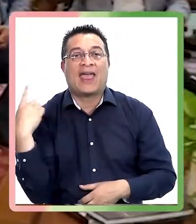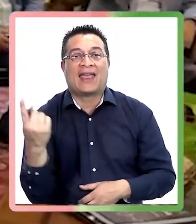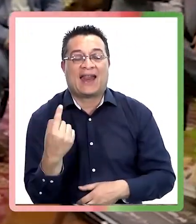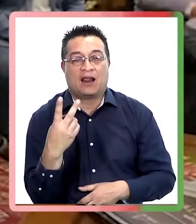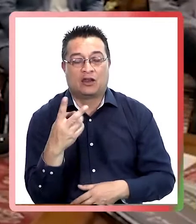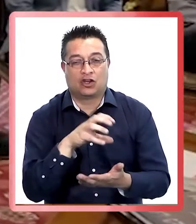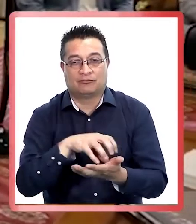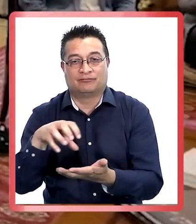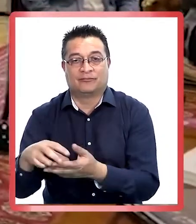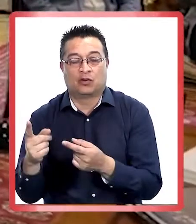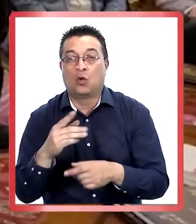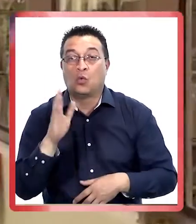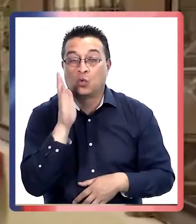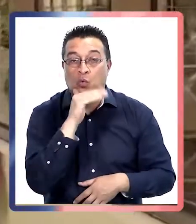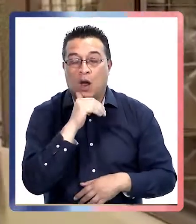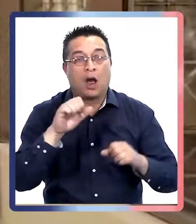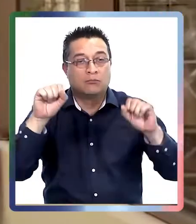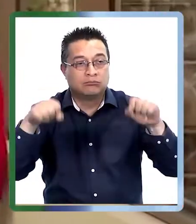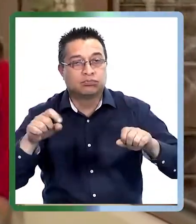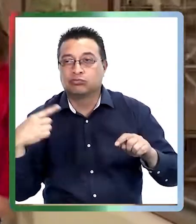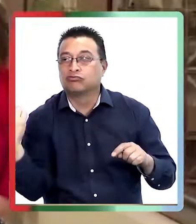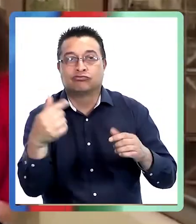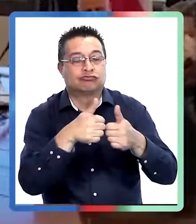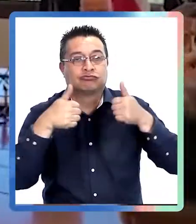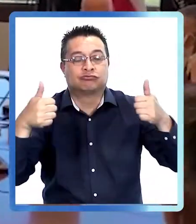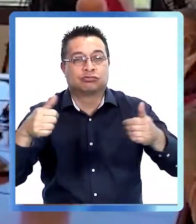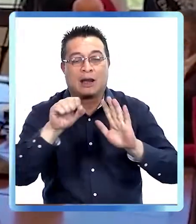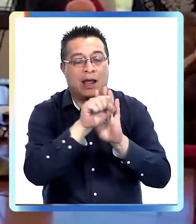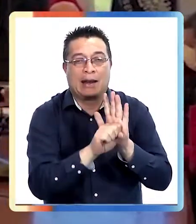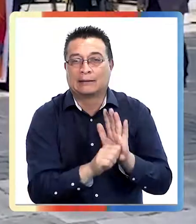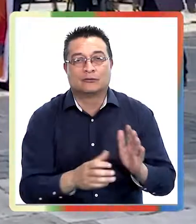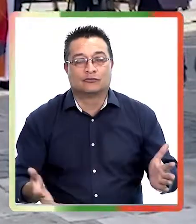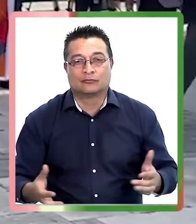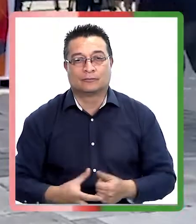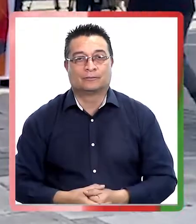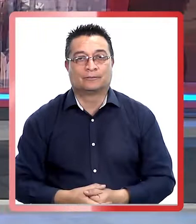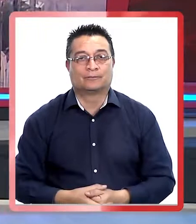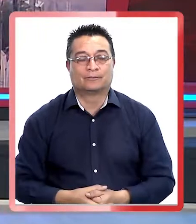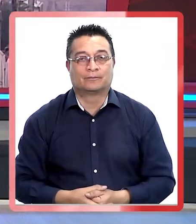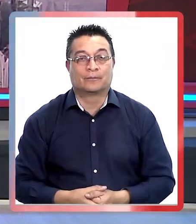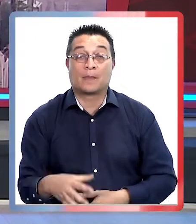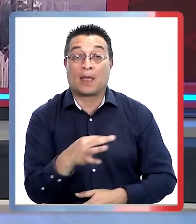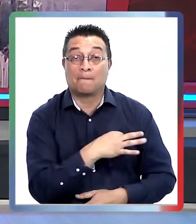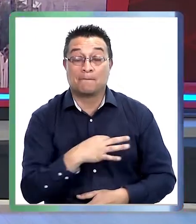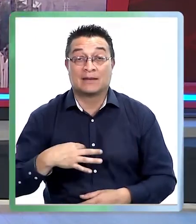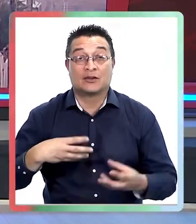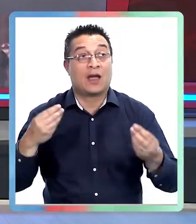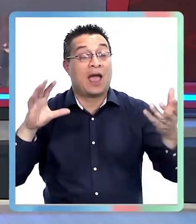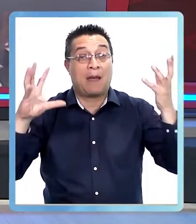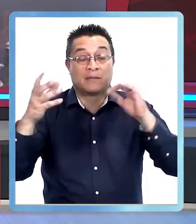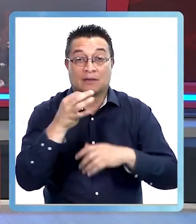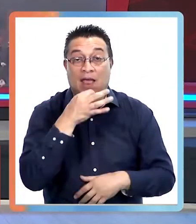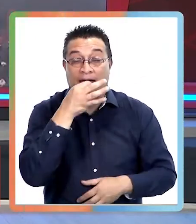por ambas cámaras, pero que no tuvo quórum suficiente en su articulado. El Ministerio de Medio